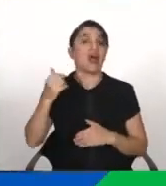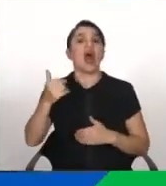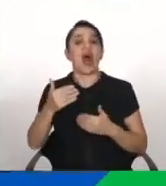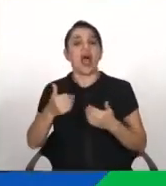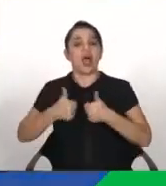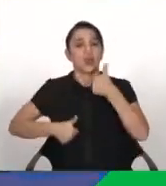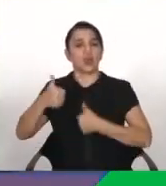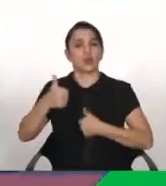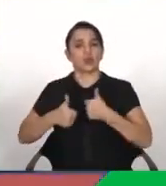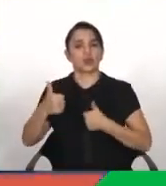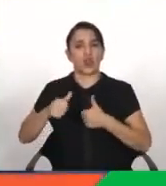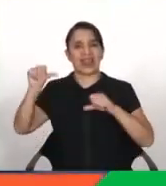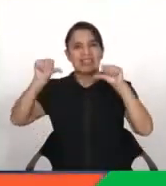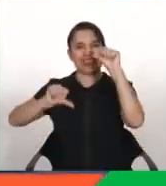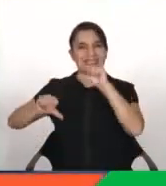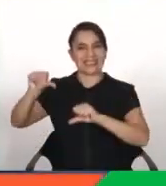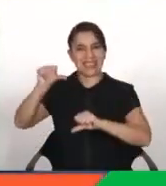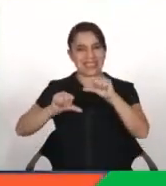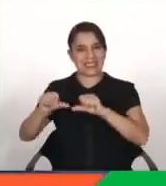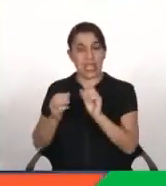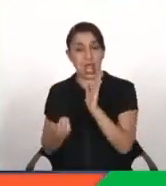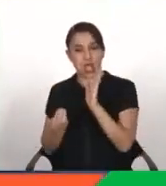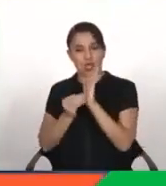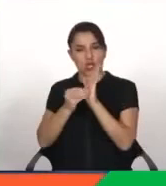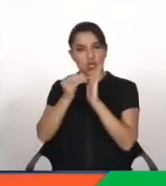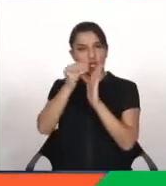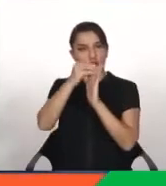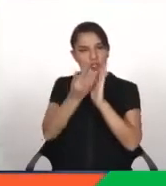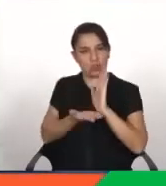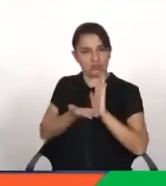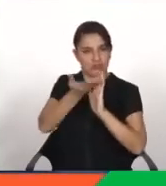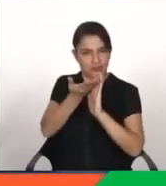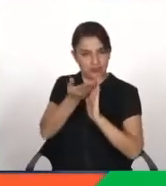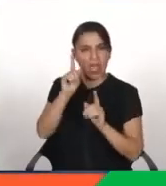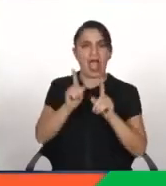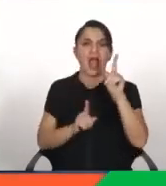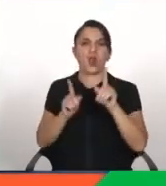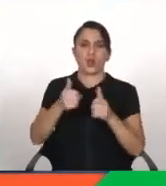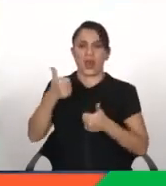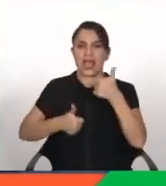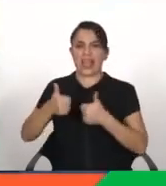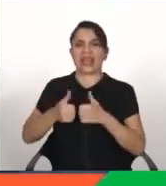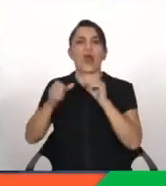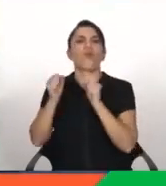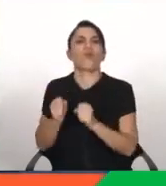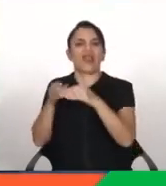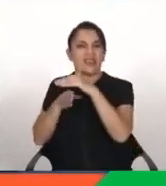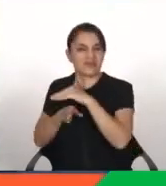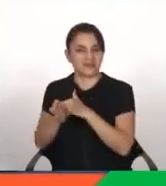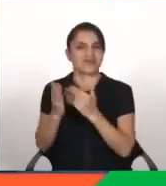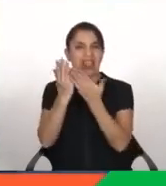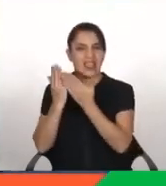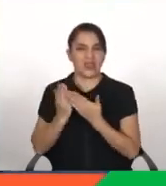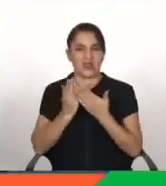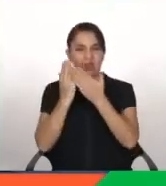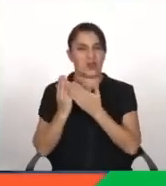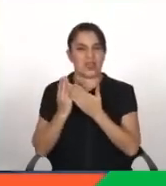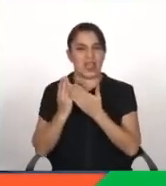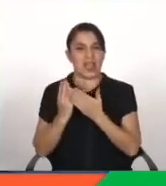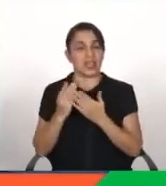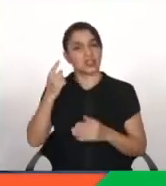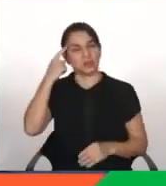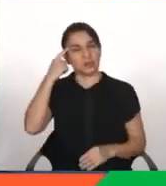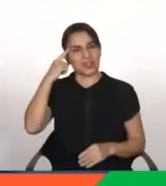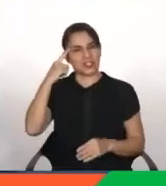hayas cursado, más nota tienes para acceder, por ejemplo, pues, a ciertos tipos de carreras. Yo creo que la biología es como la disciplina así más importante